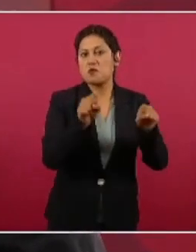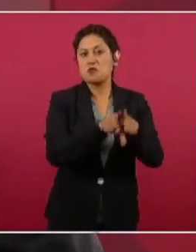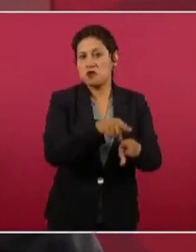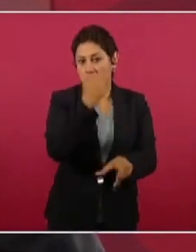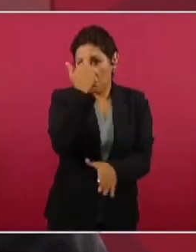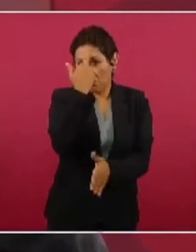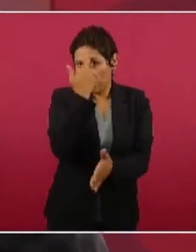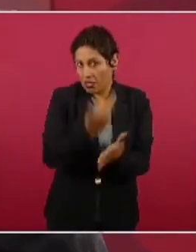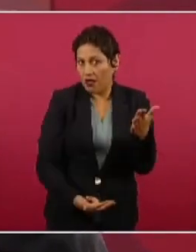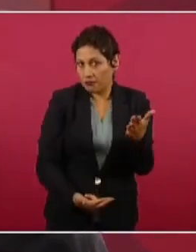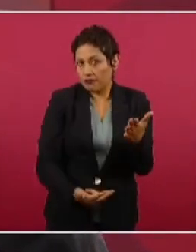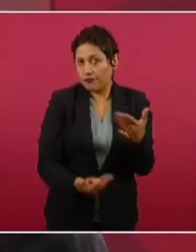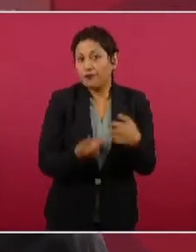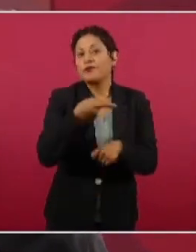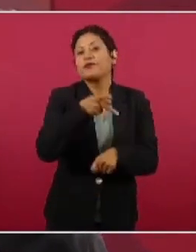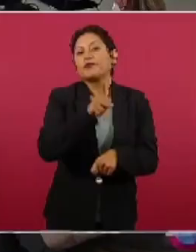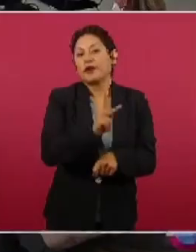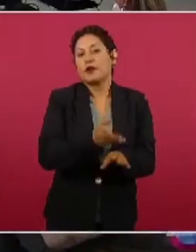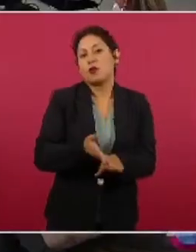protegida,